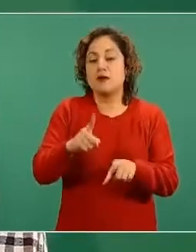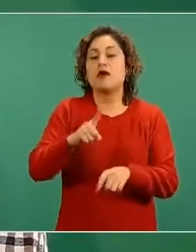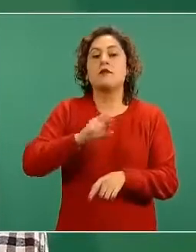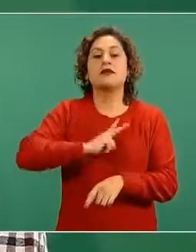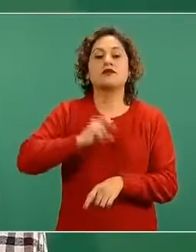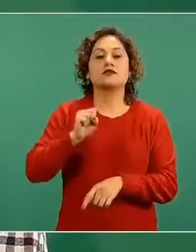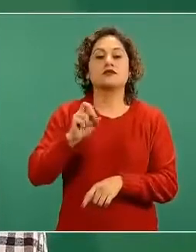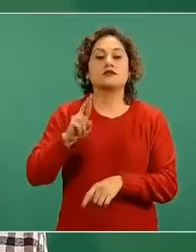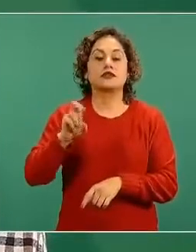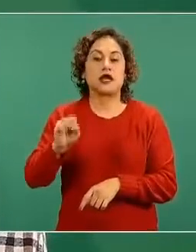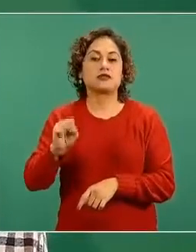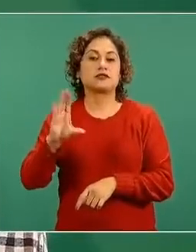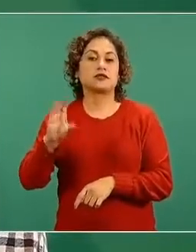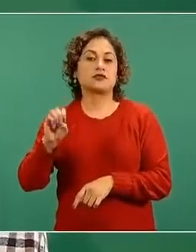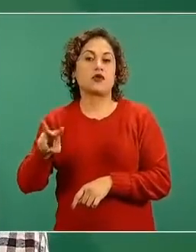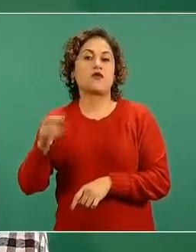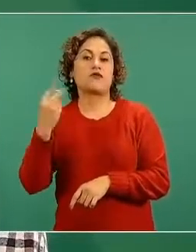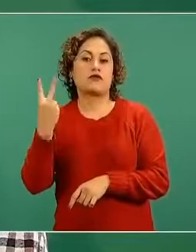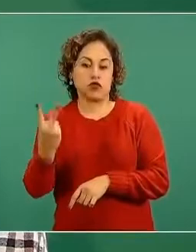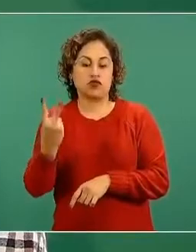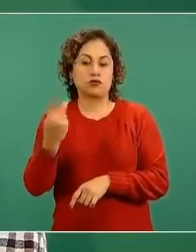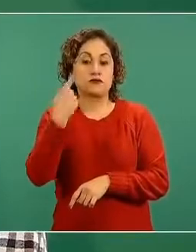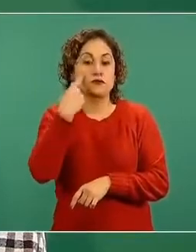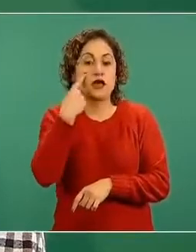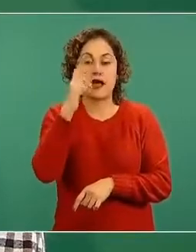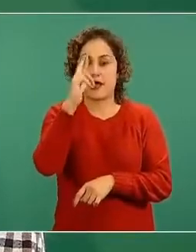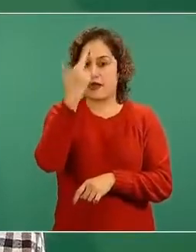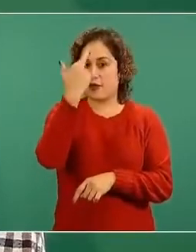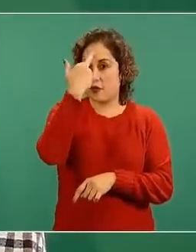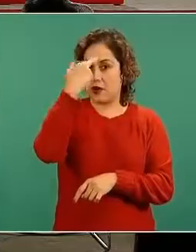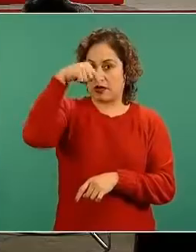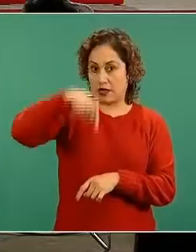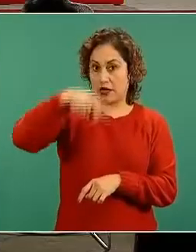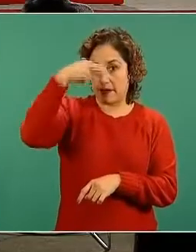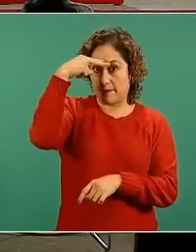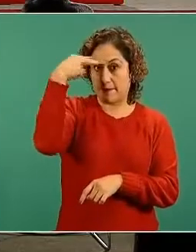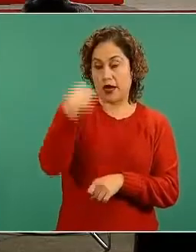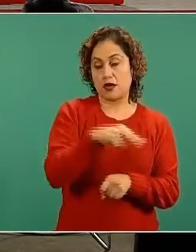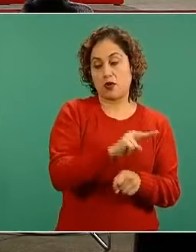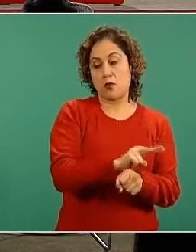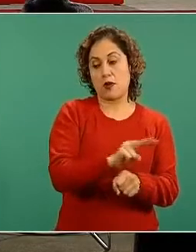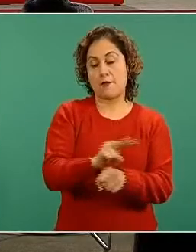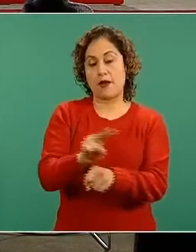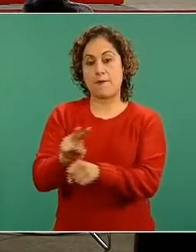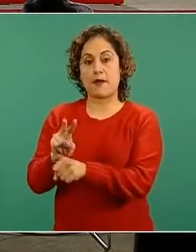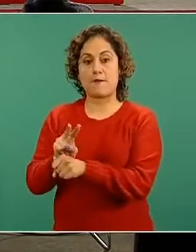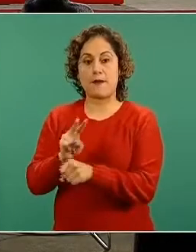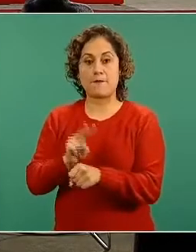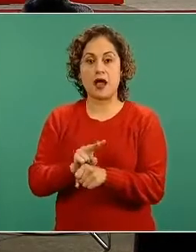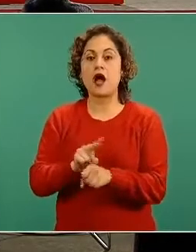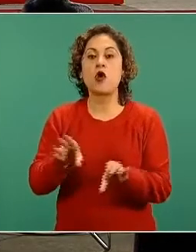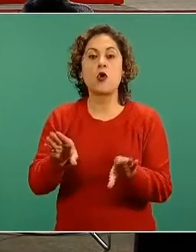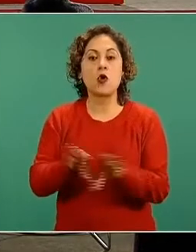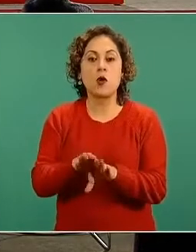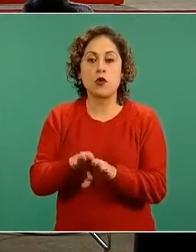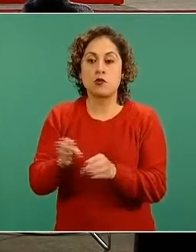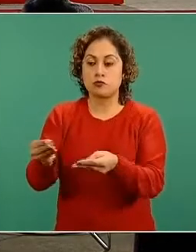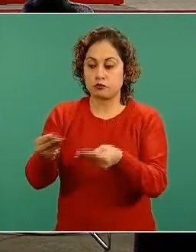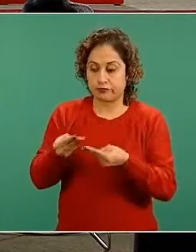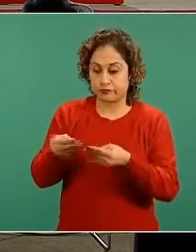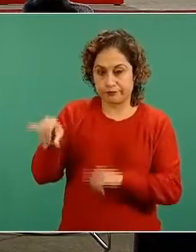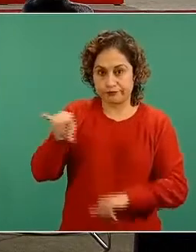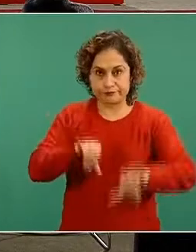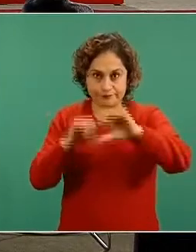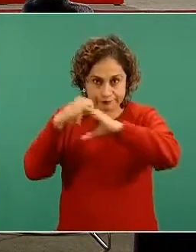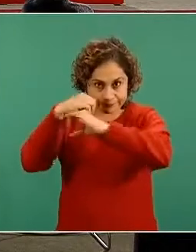en México tenemos un sistema de vigilancia basado en laboratorio, muy sólido, muy amplio, muy antiguo. México